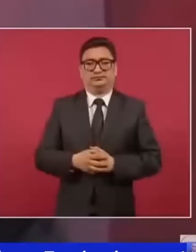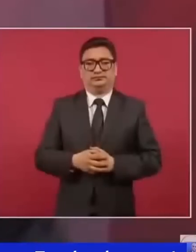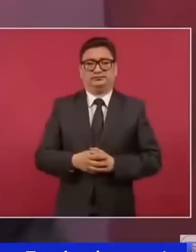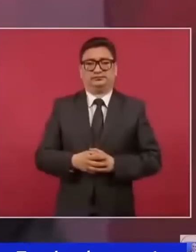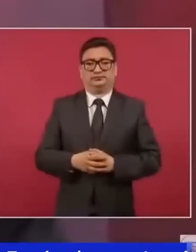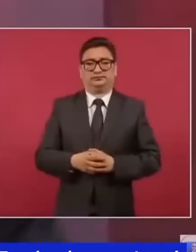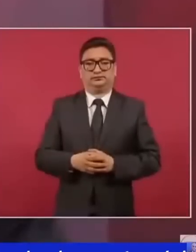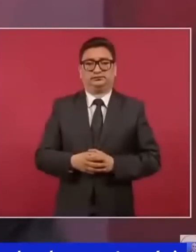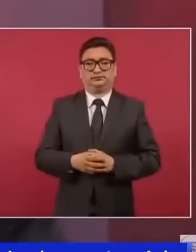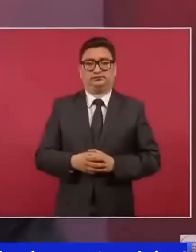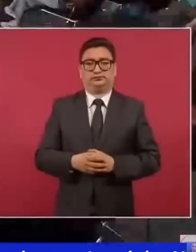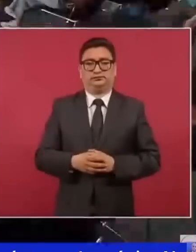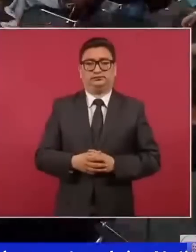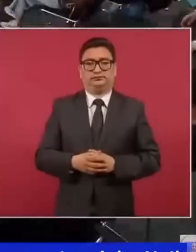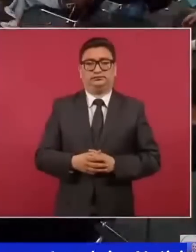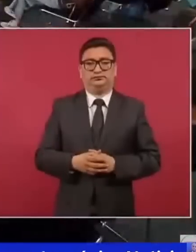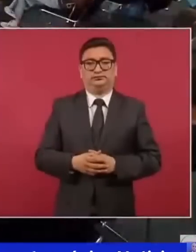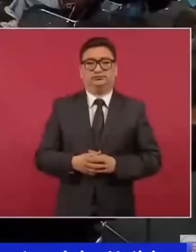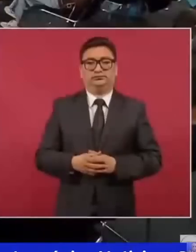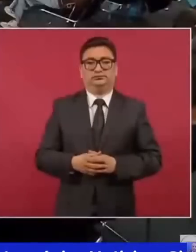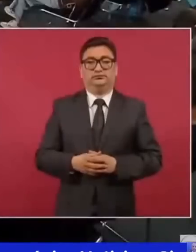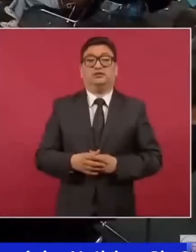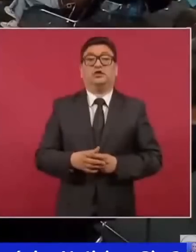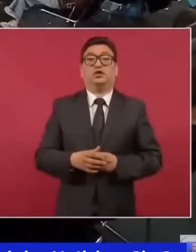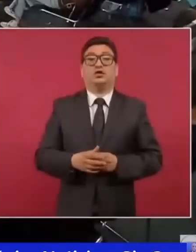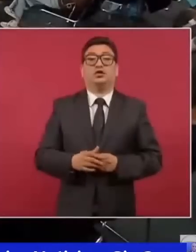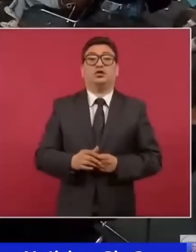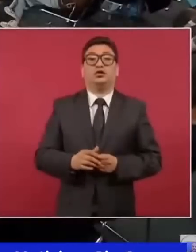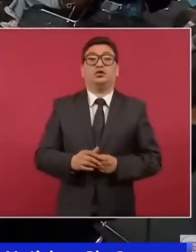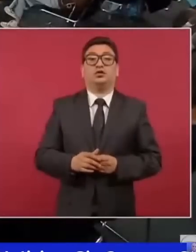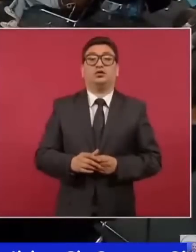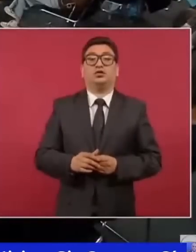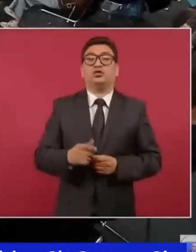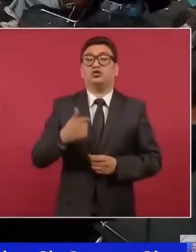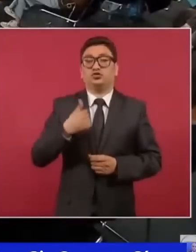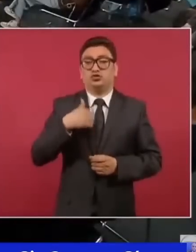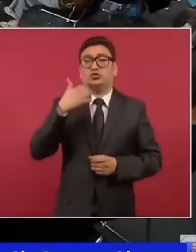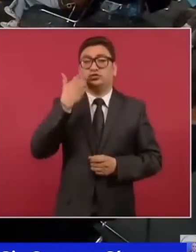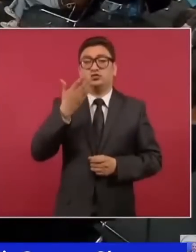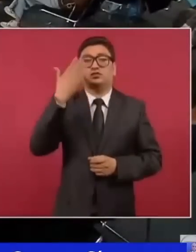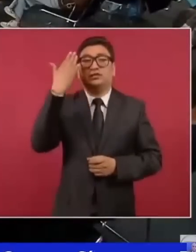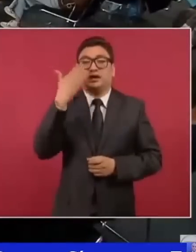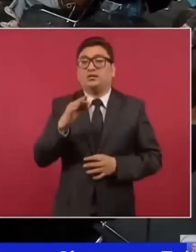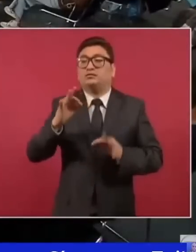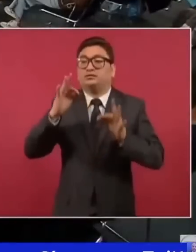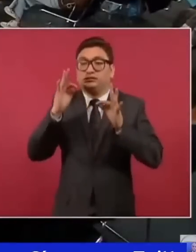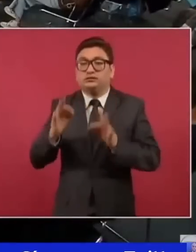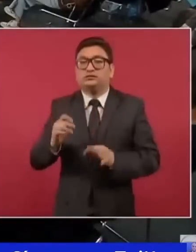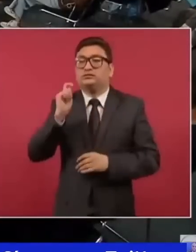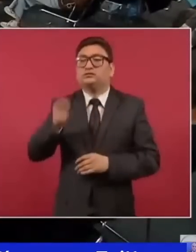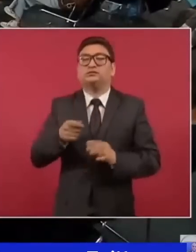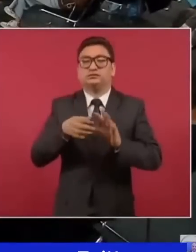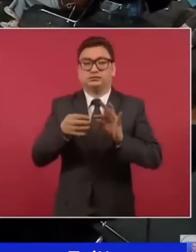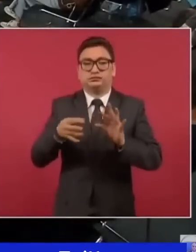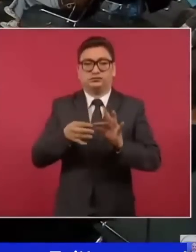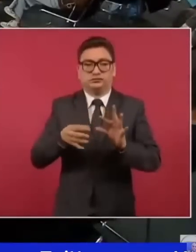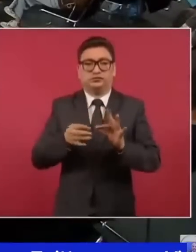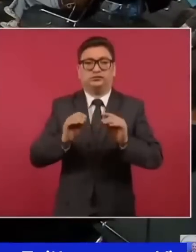¿Va a esperar a conocer los años de la condena? No, quiero saber exactamente, sí, todo, porque